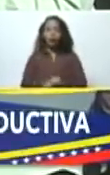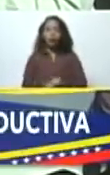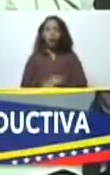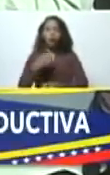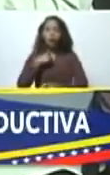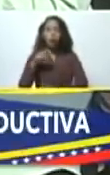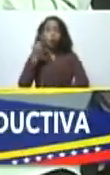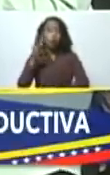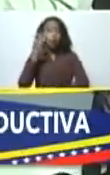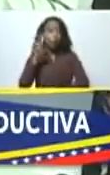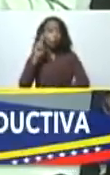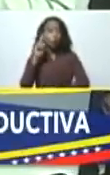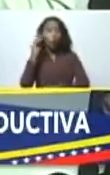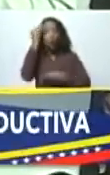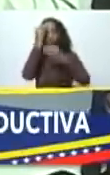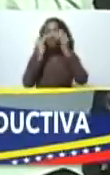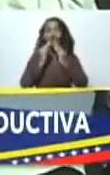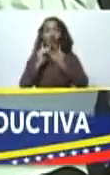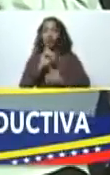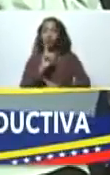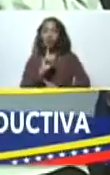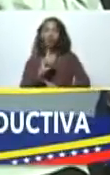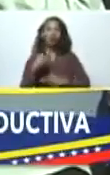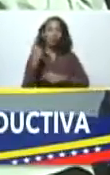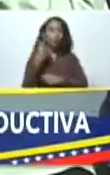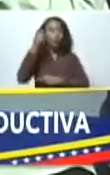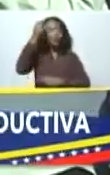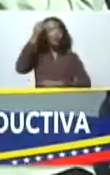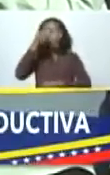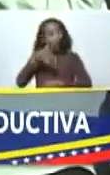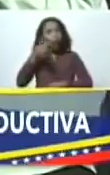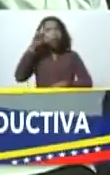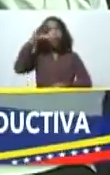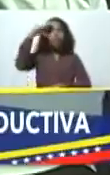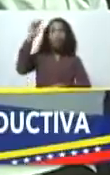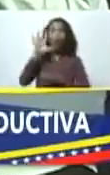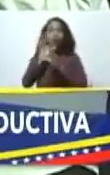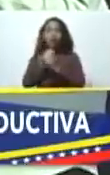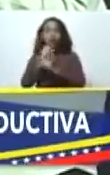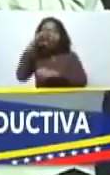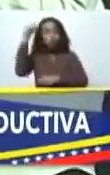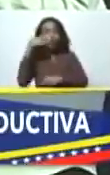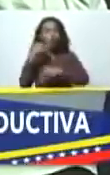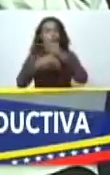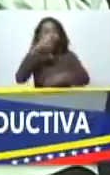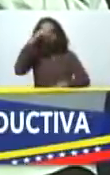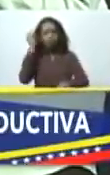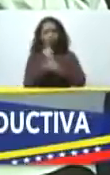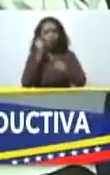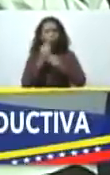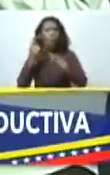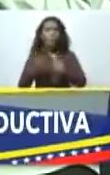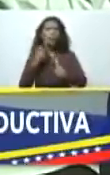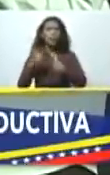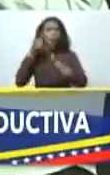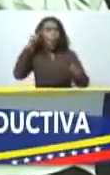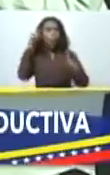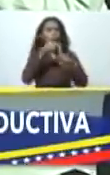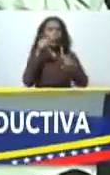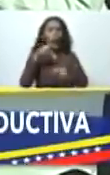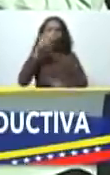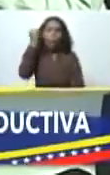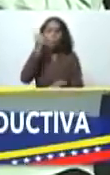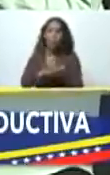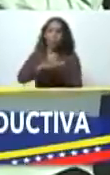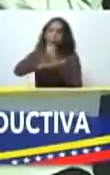¿Usas segundo debut? No, simplemente, bueno, creer en Dios, confiar en Dios y tomar el trabajo como meta principal para